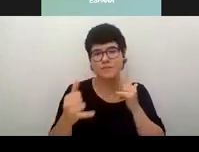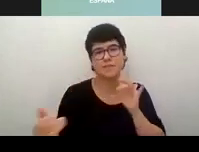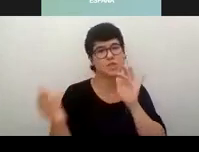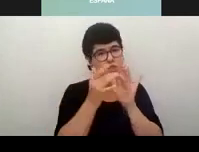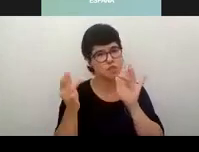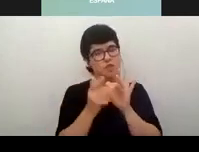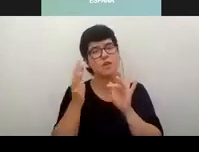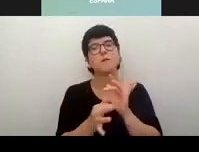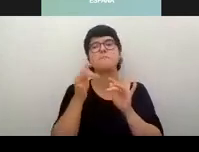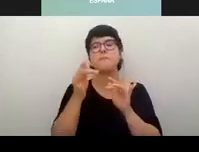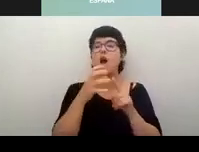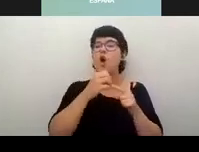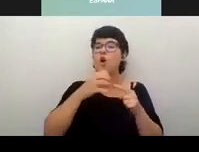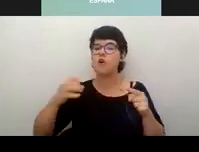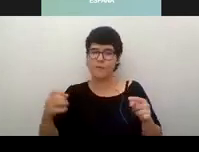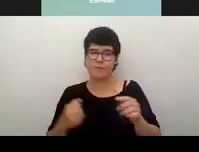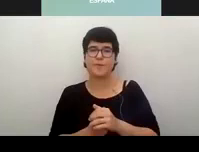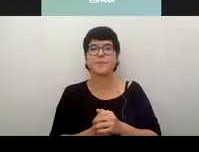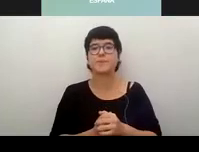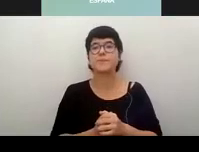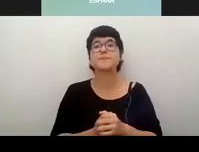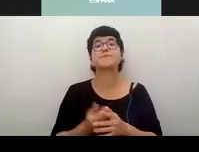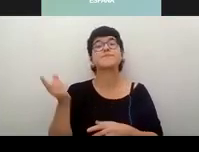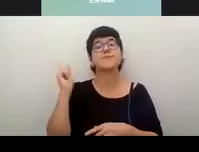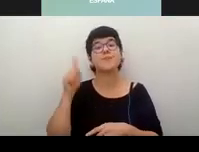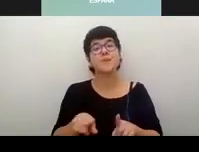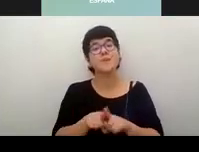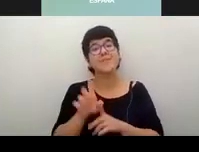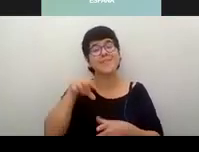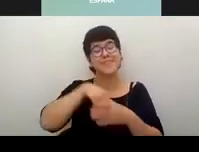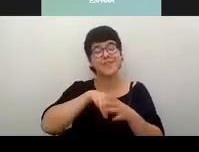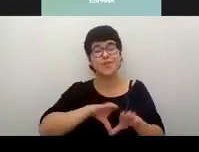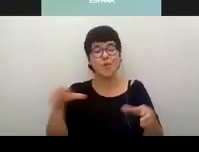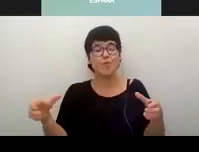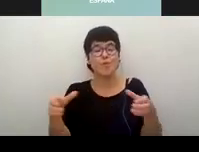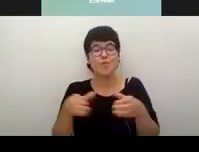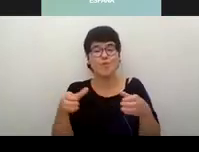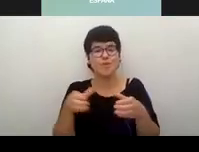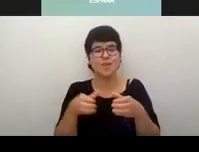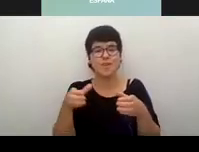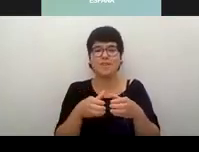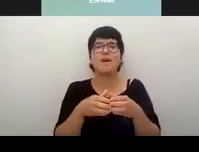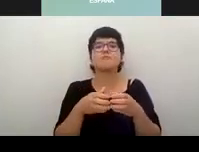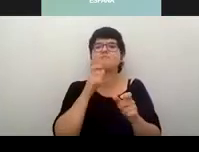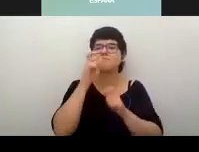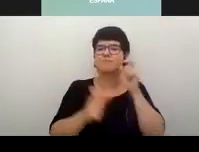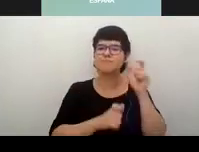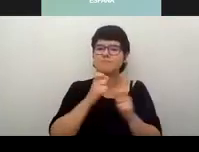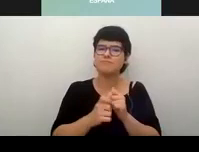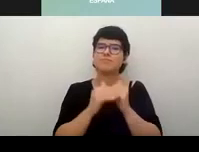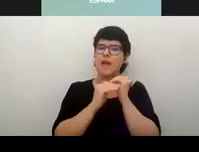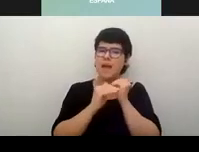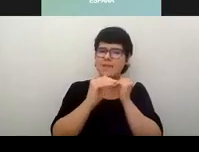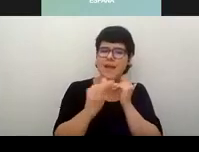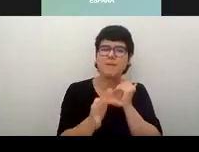personas activas tienen una comunidad microbiana más diversa y de manera más estable y que resiste mejor la invasión de patógenos. En